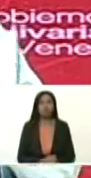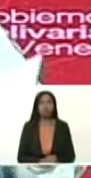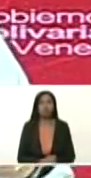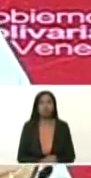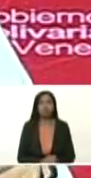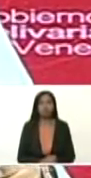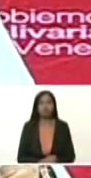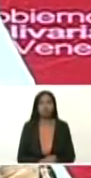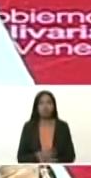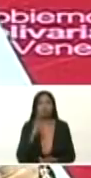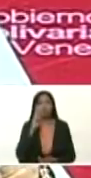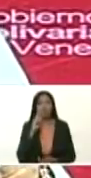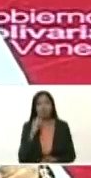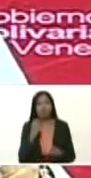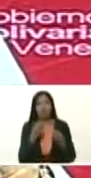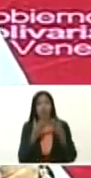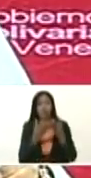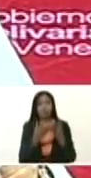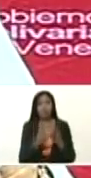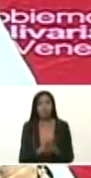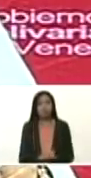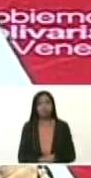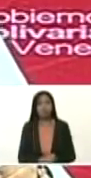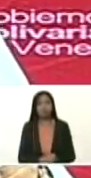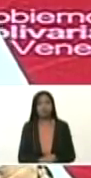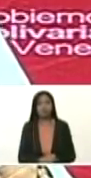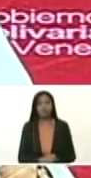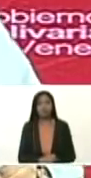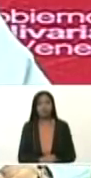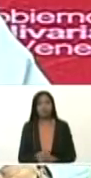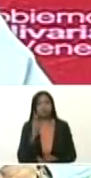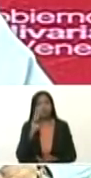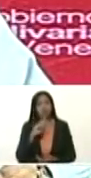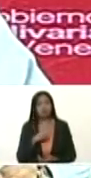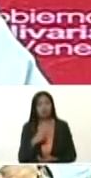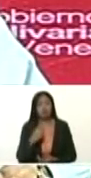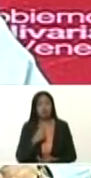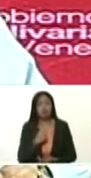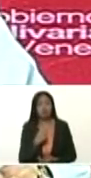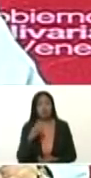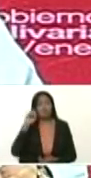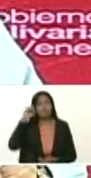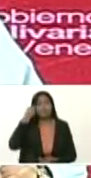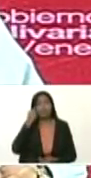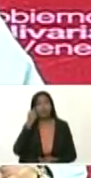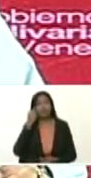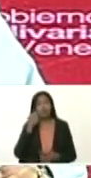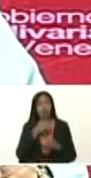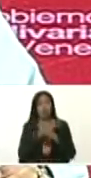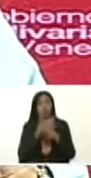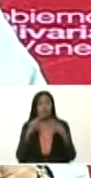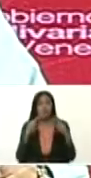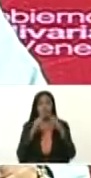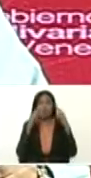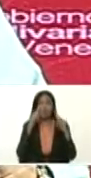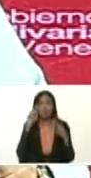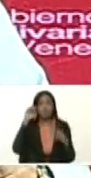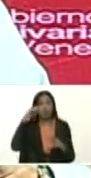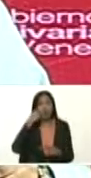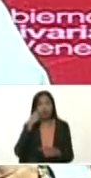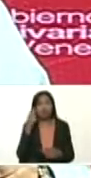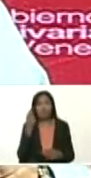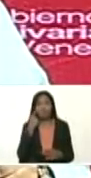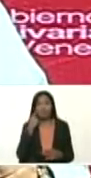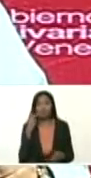Valga el comentario, pues. Valga la cuña, dado que me acordé de los juegos de la Grandes Ligas, pues. Está pendiente